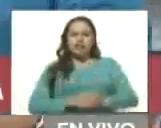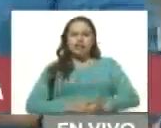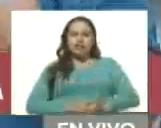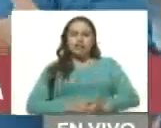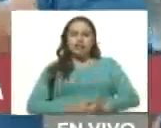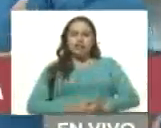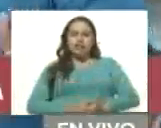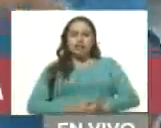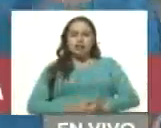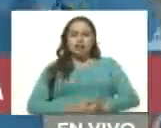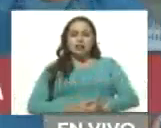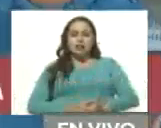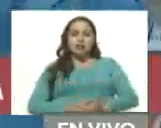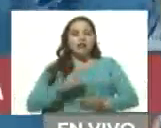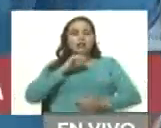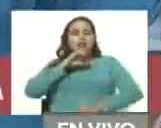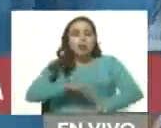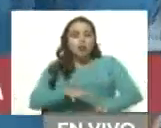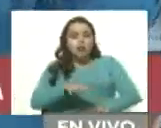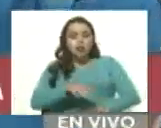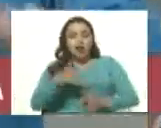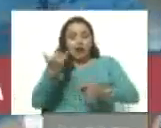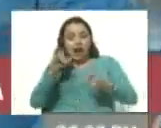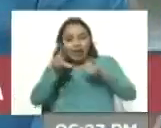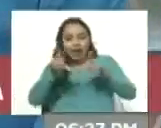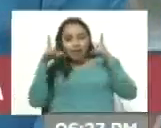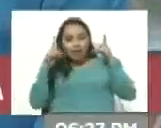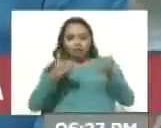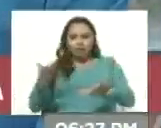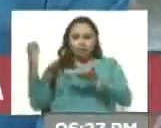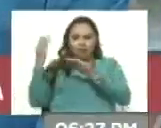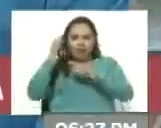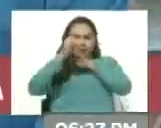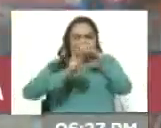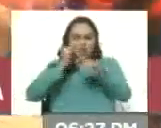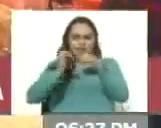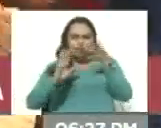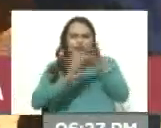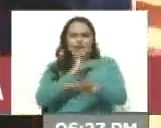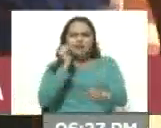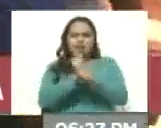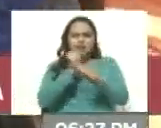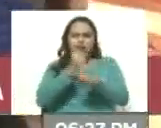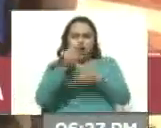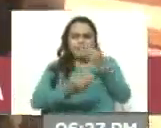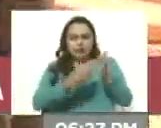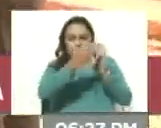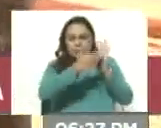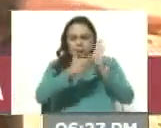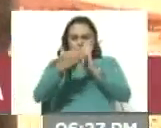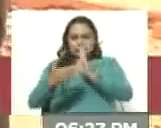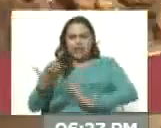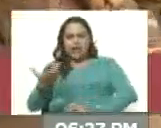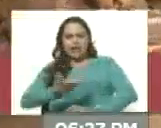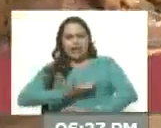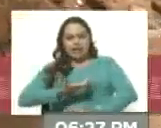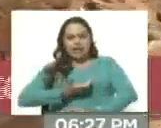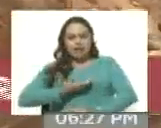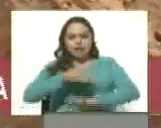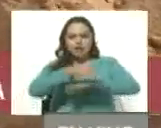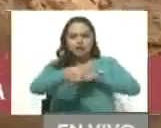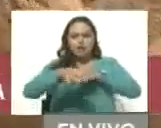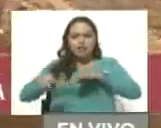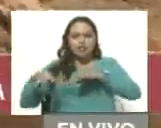historia de la guaira de hecho vamos a ver a continuación imágenes del trabajo que la alcaldía del municipio